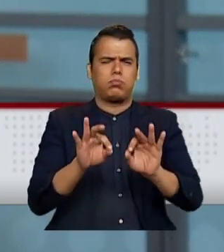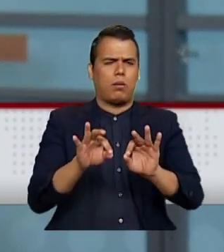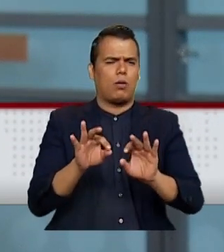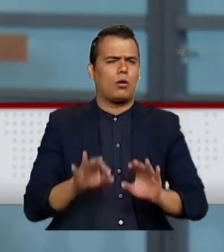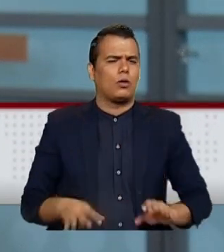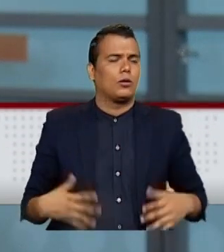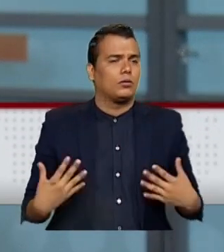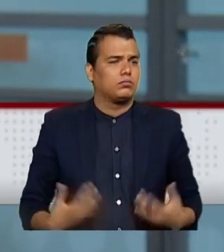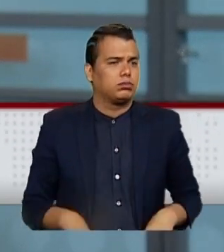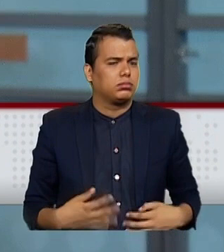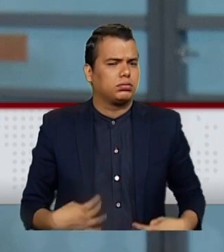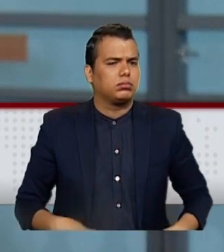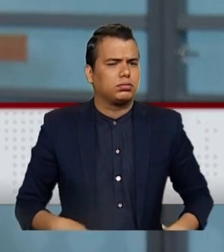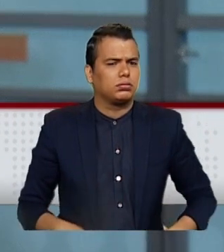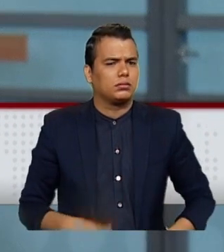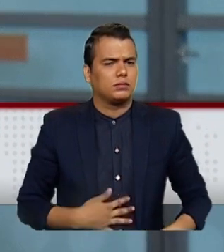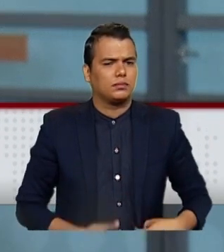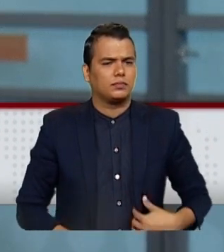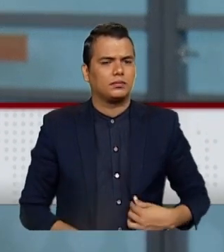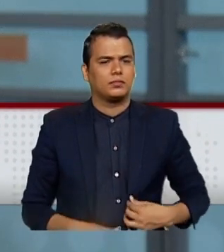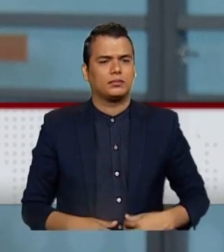bonita.